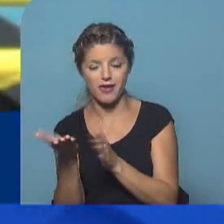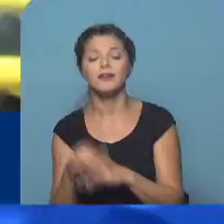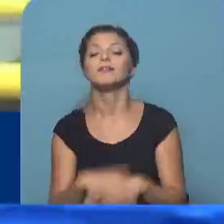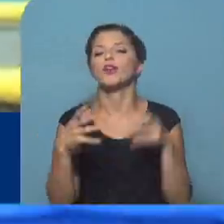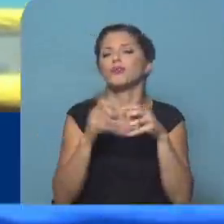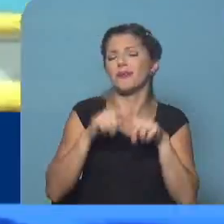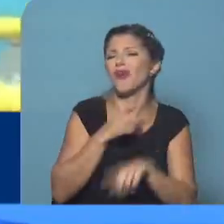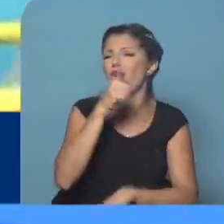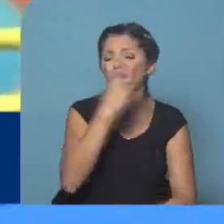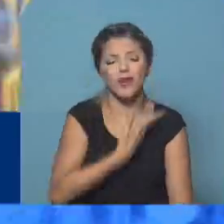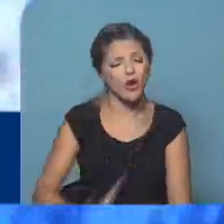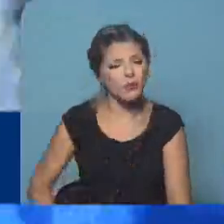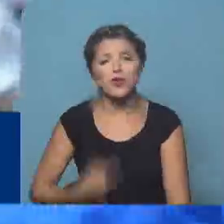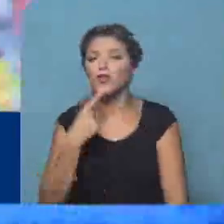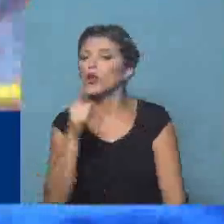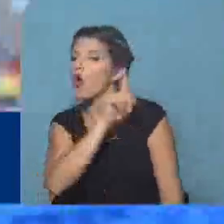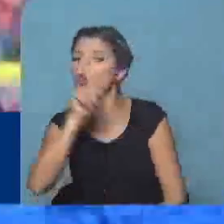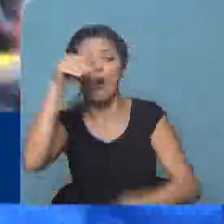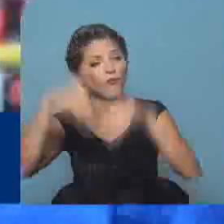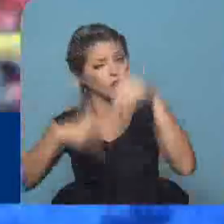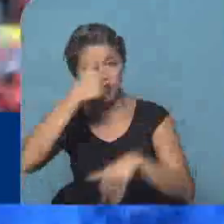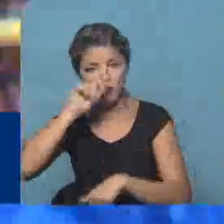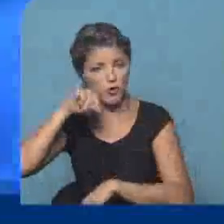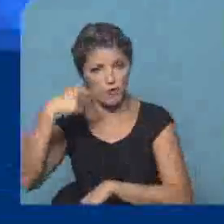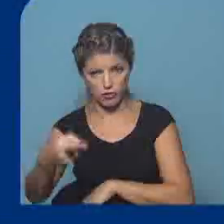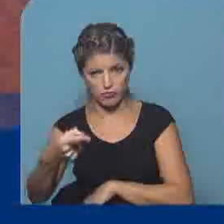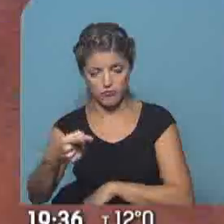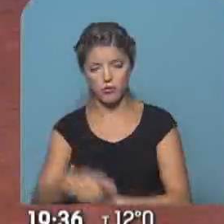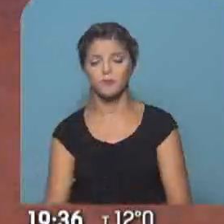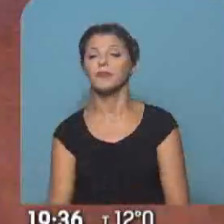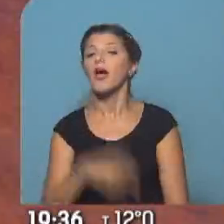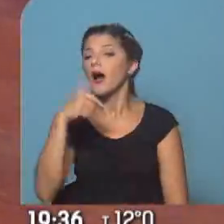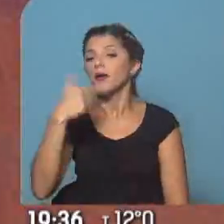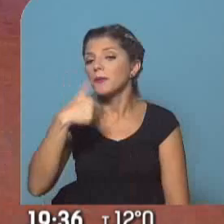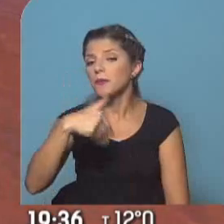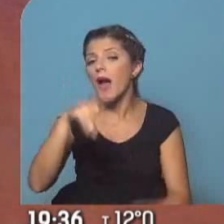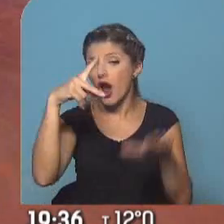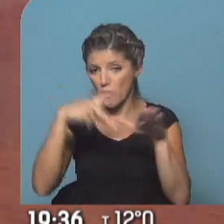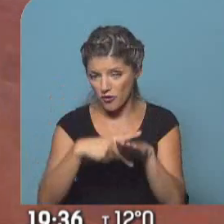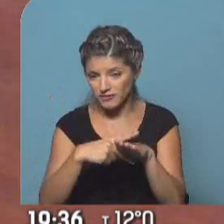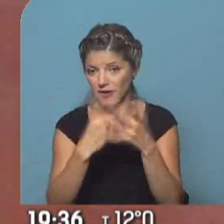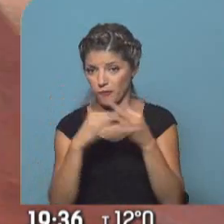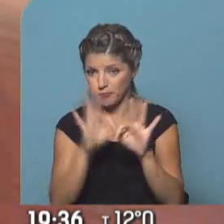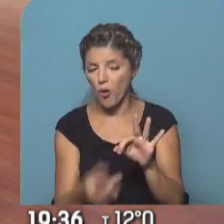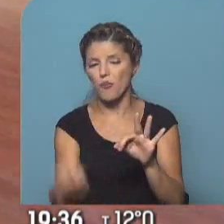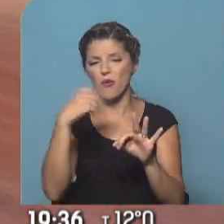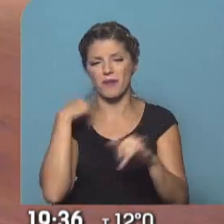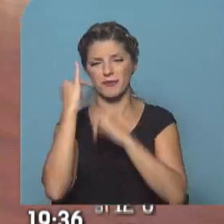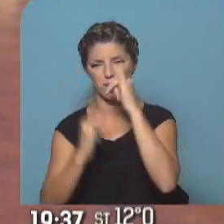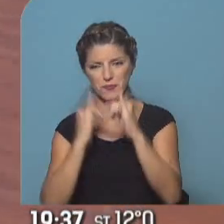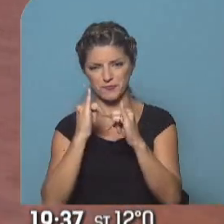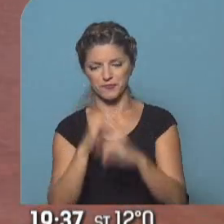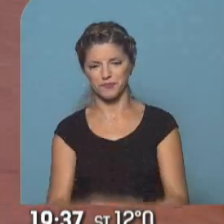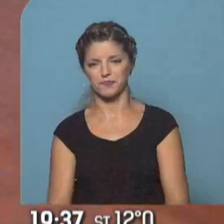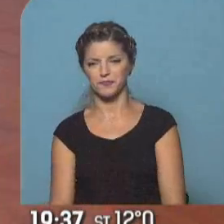oposición llamó a no votar. Los detalles en instantes, luego de la pausa. Ya volvemos.